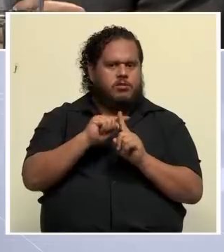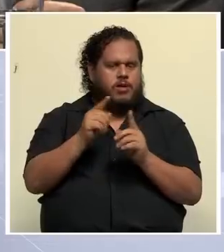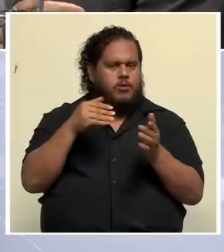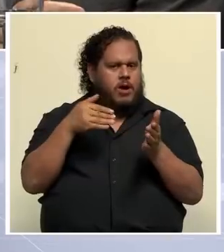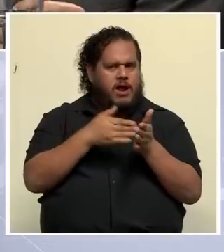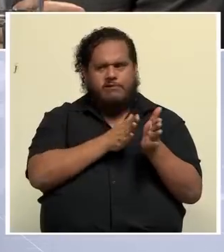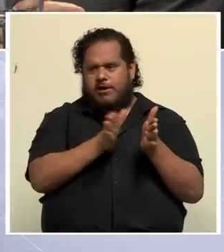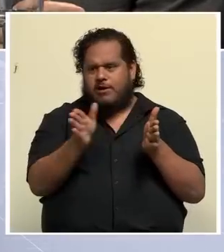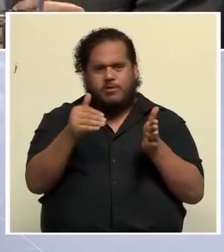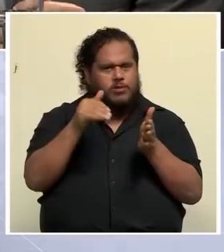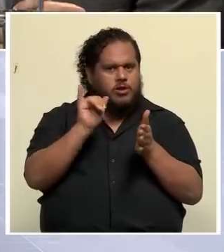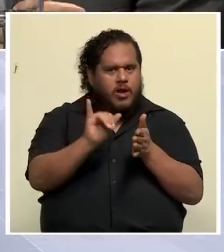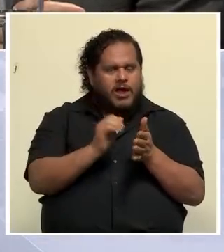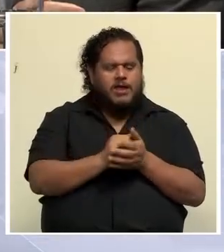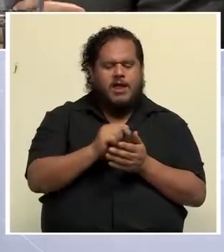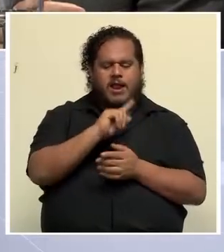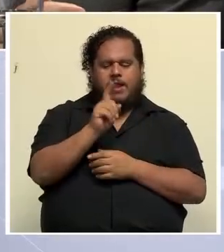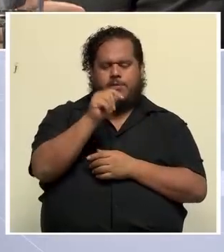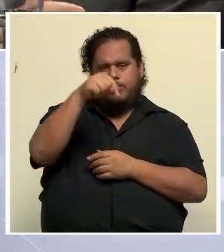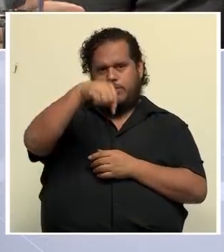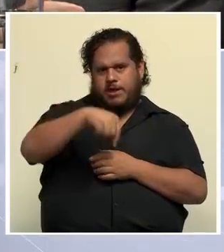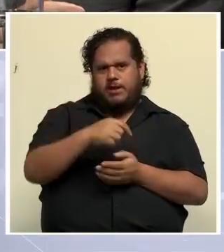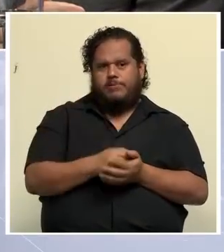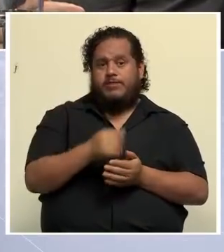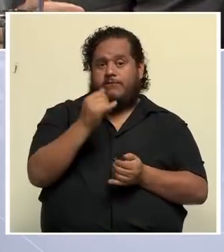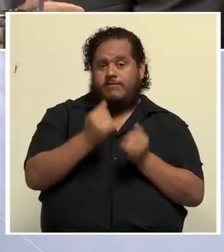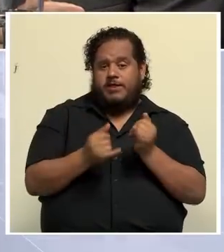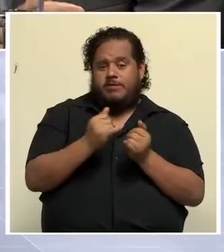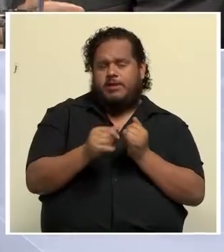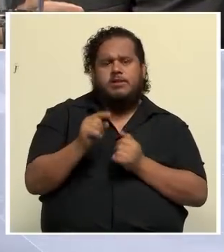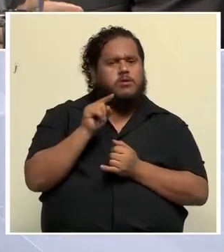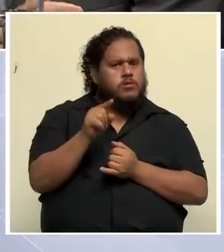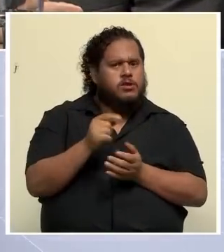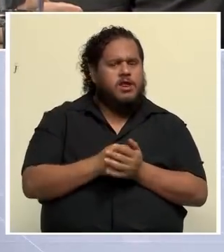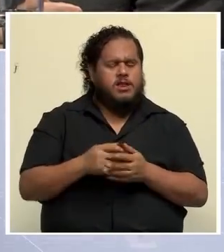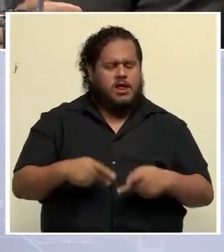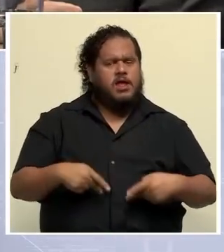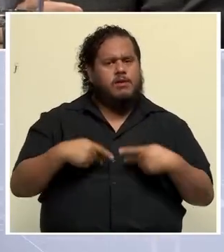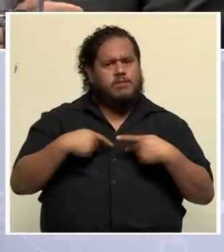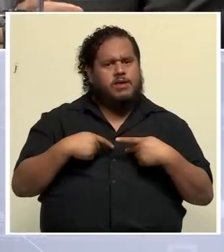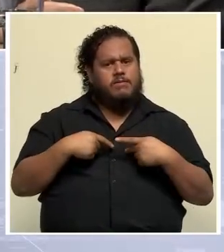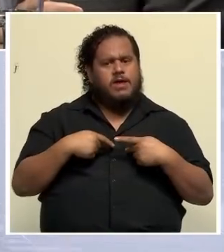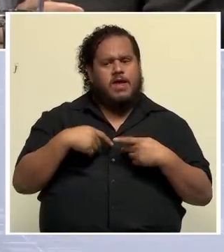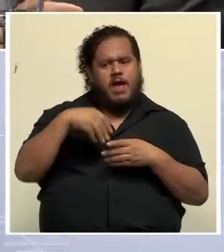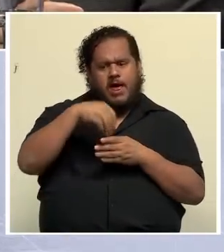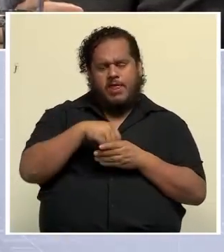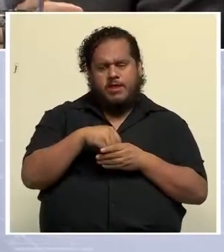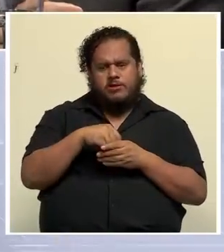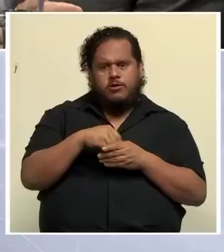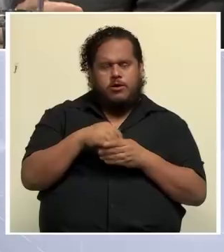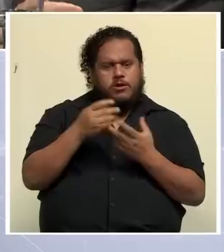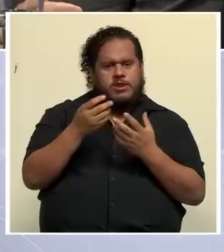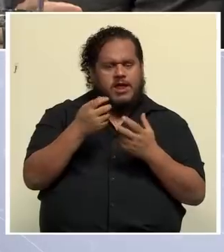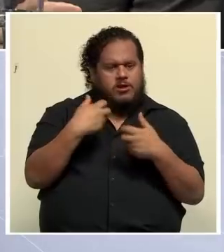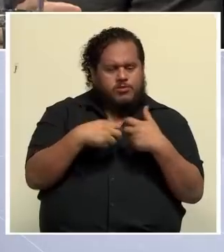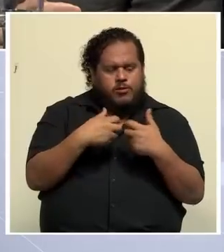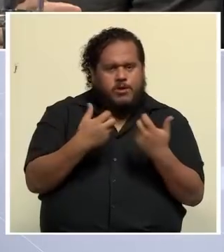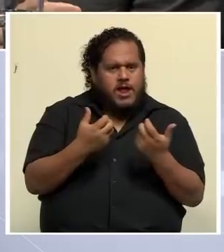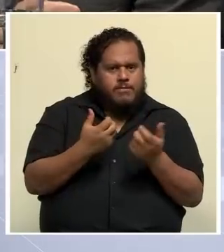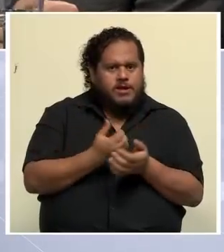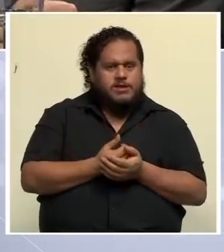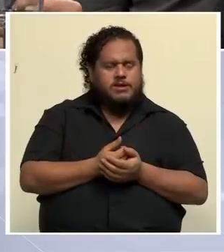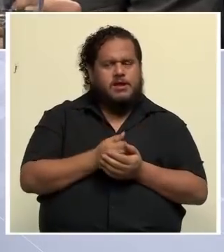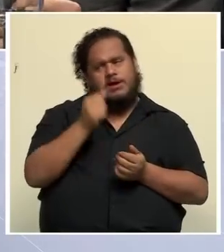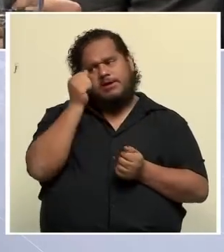José María, la pregunta aquí es que finalmente usted vive en la controversia como personaje político.